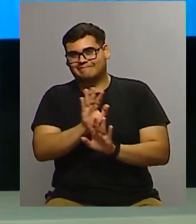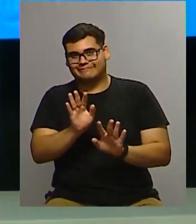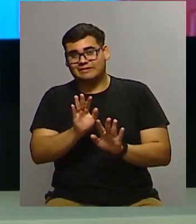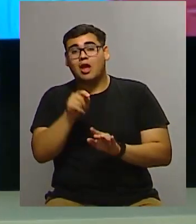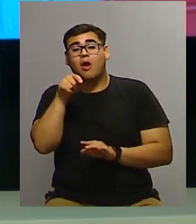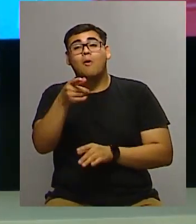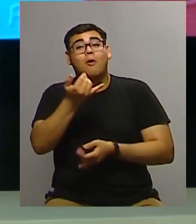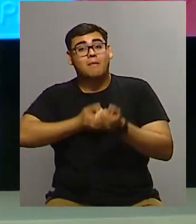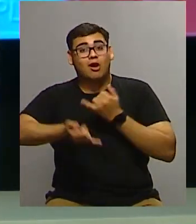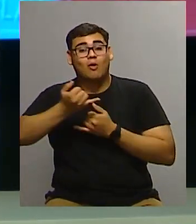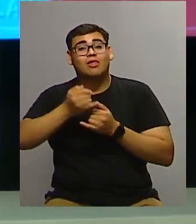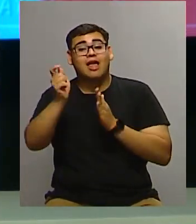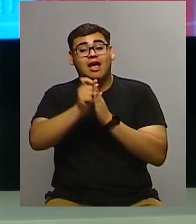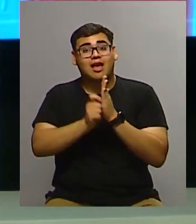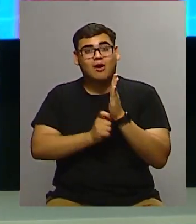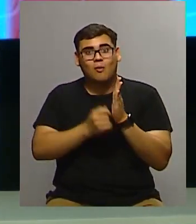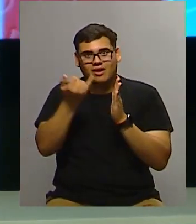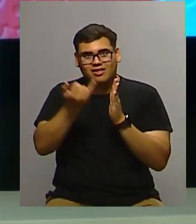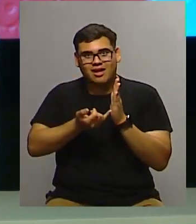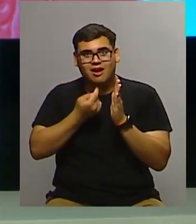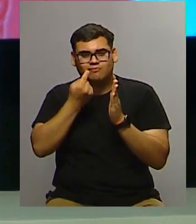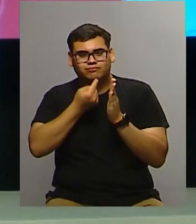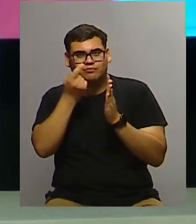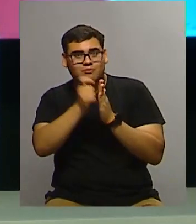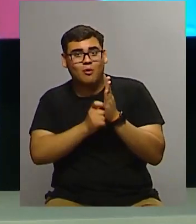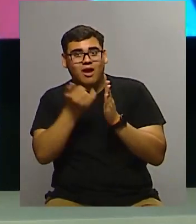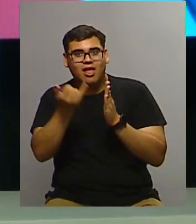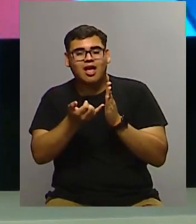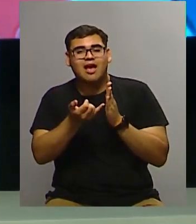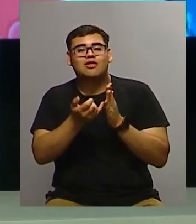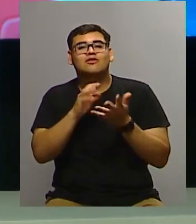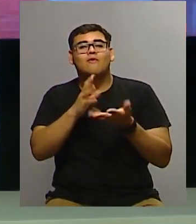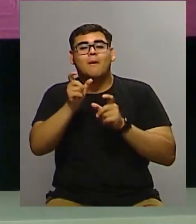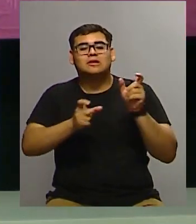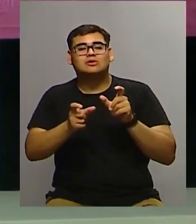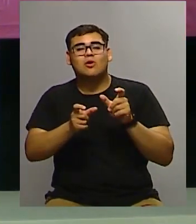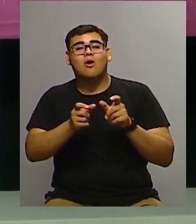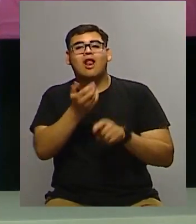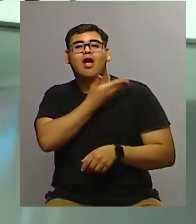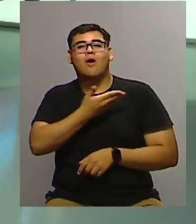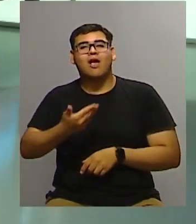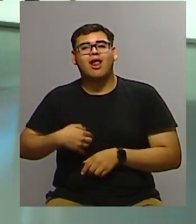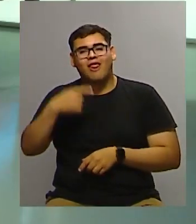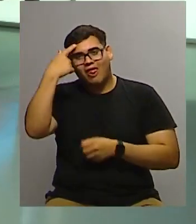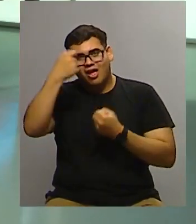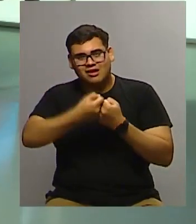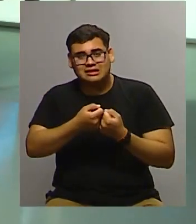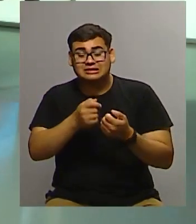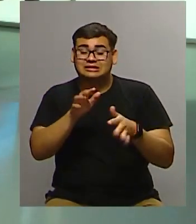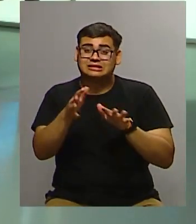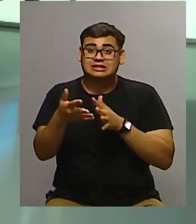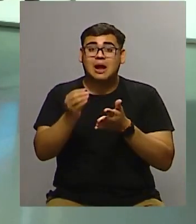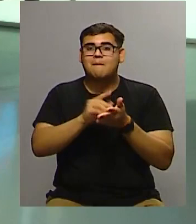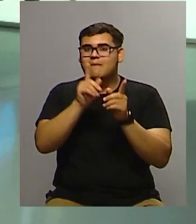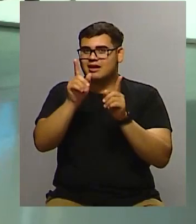las encuestas, donde la imagen no sería la mejor del gobierno nacional, pero también habla de la imagen de la oposición,